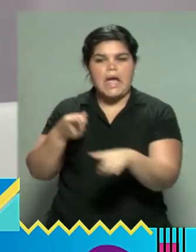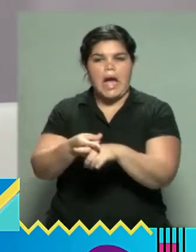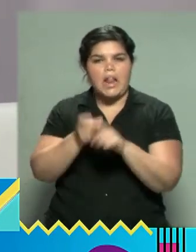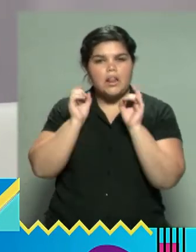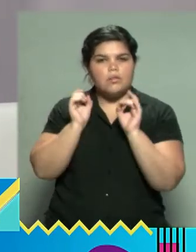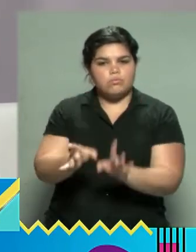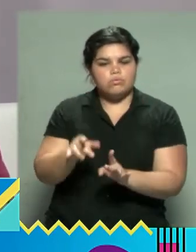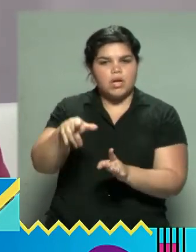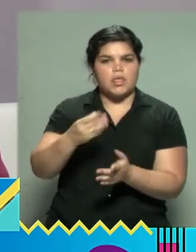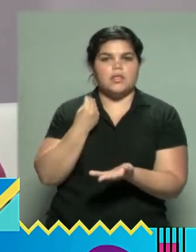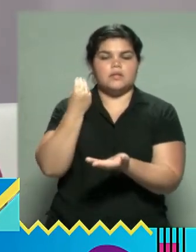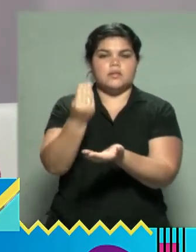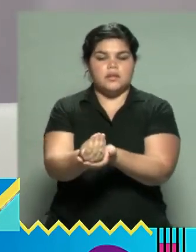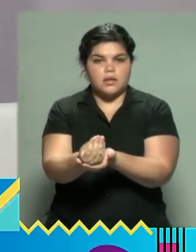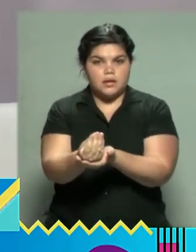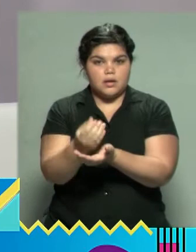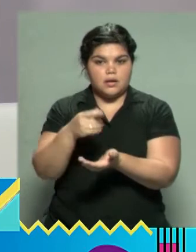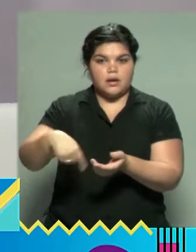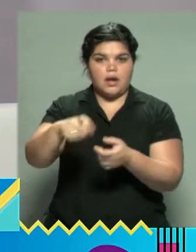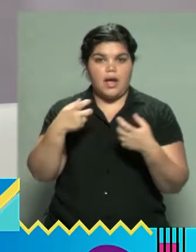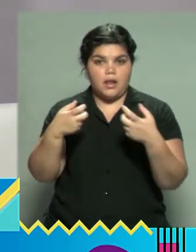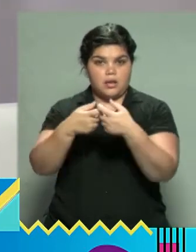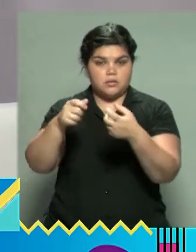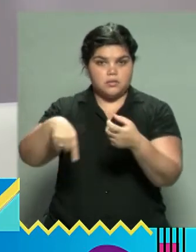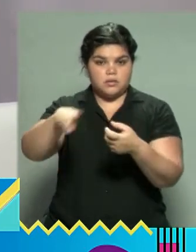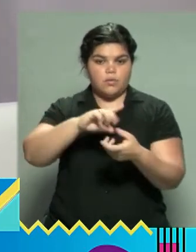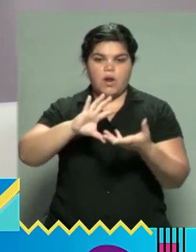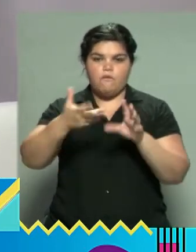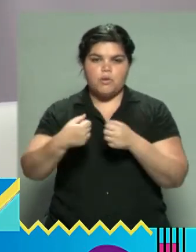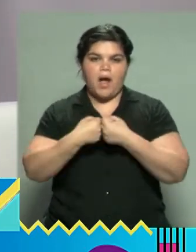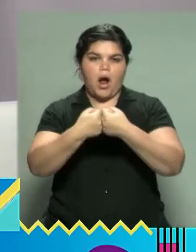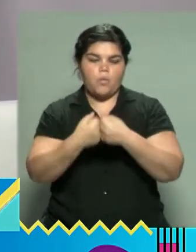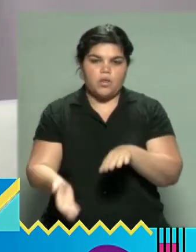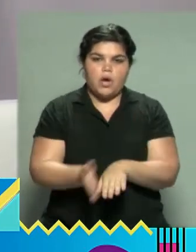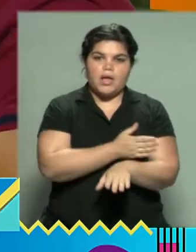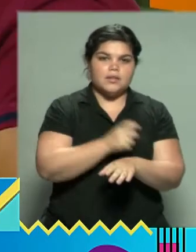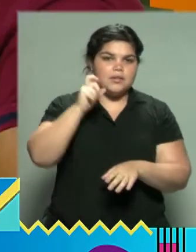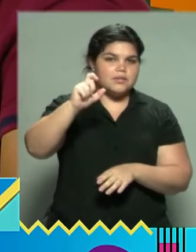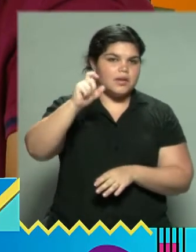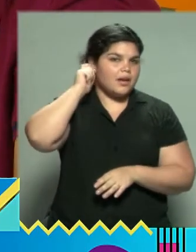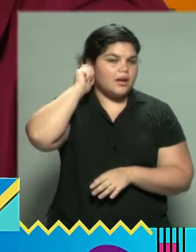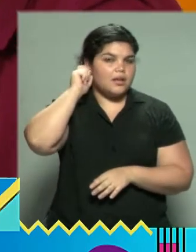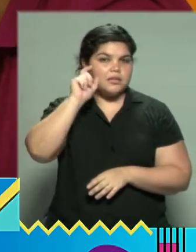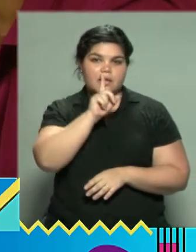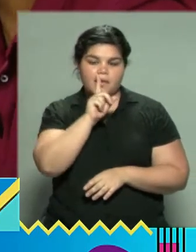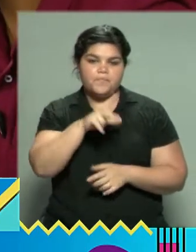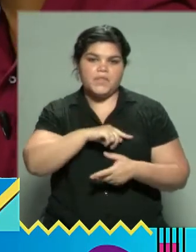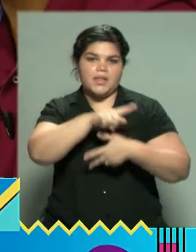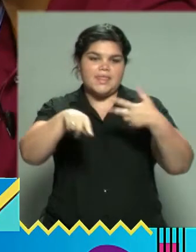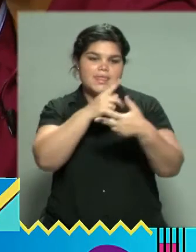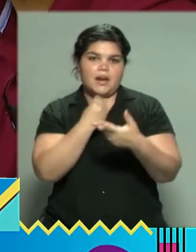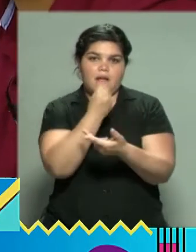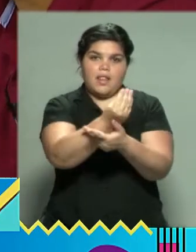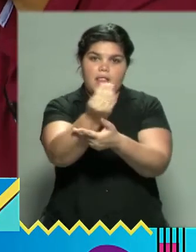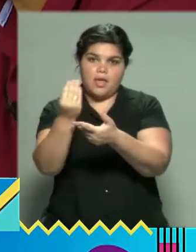los dirigentes sindicales es parte de un arreglo que hay con la burocracia de la CGT, el famoso triunvirato, para que dejen pasar la